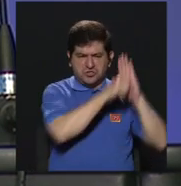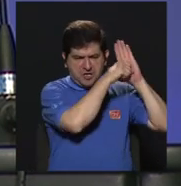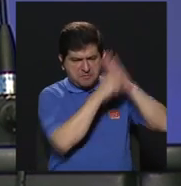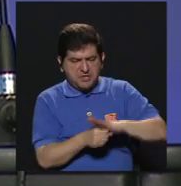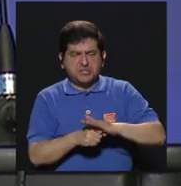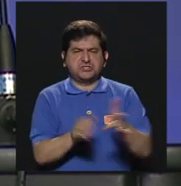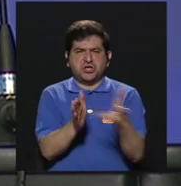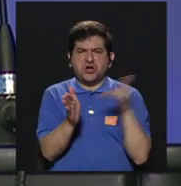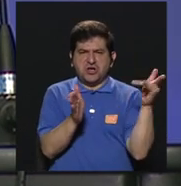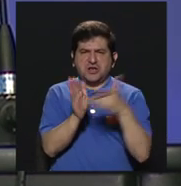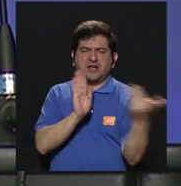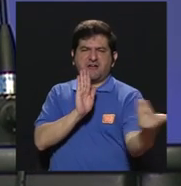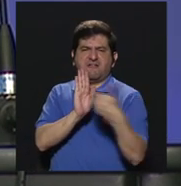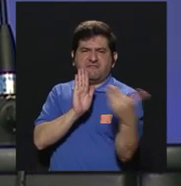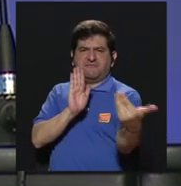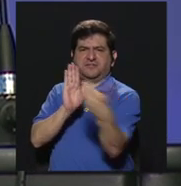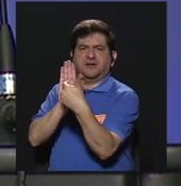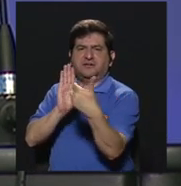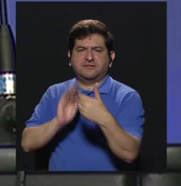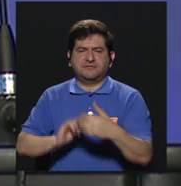la explotación que sufrían,